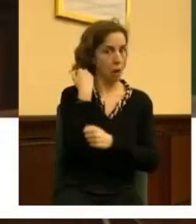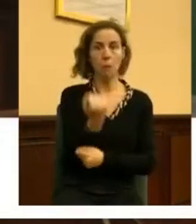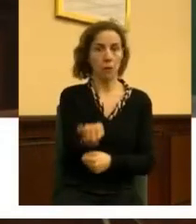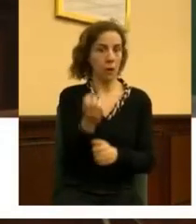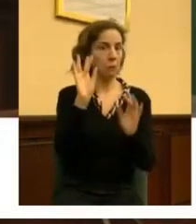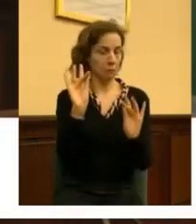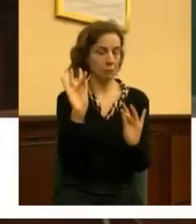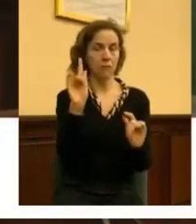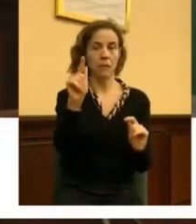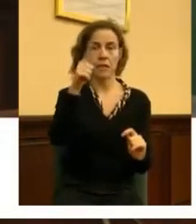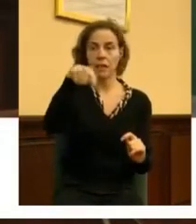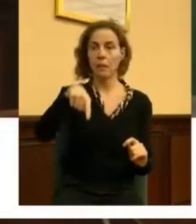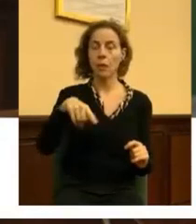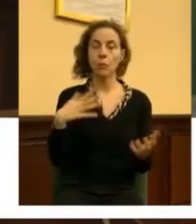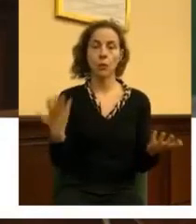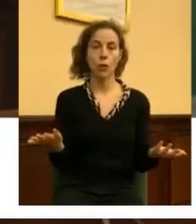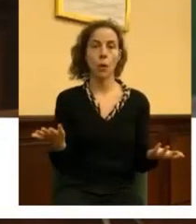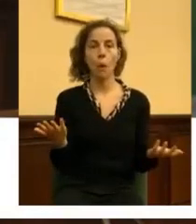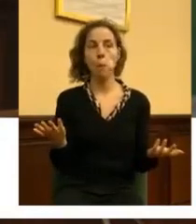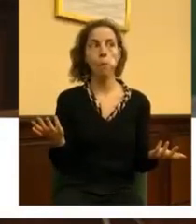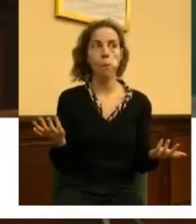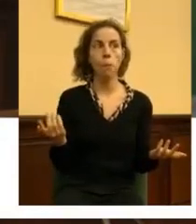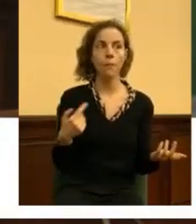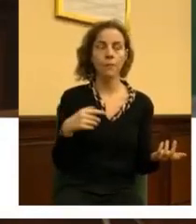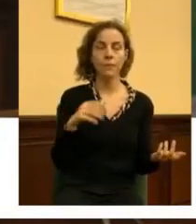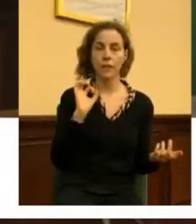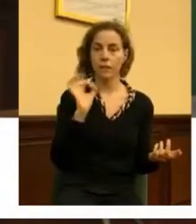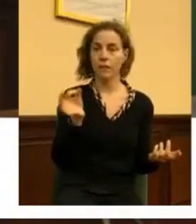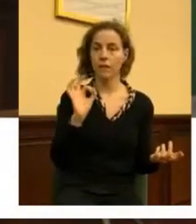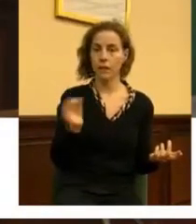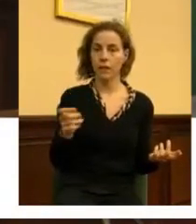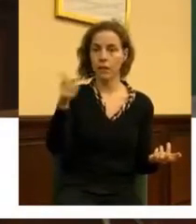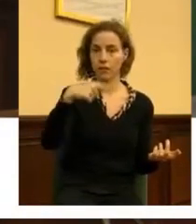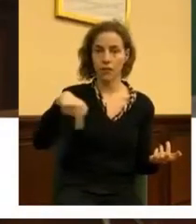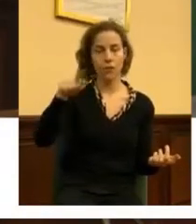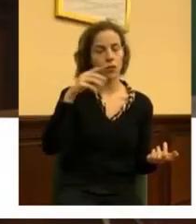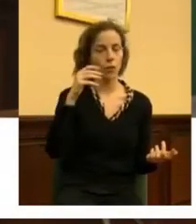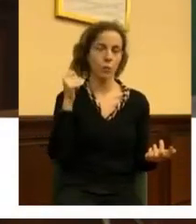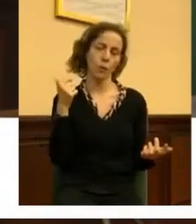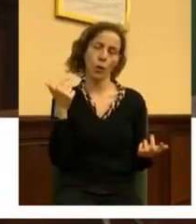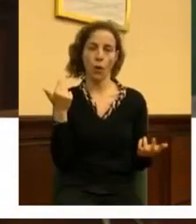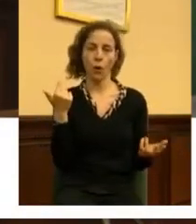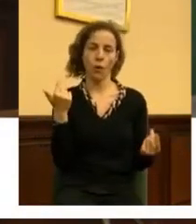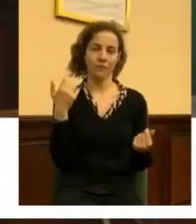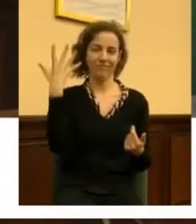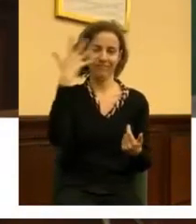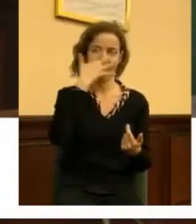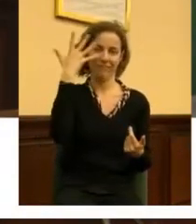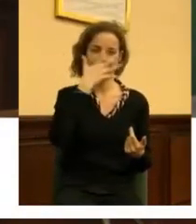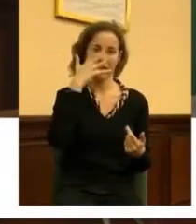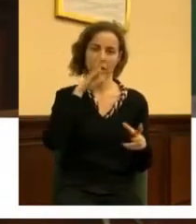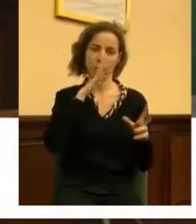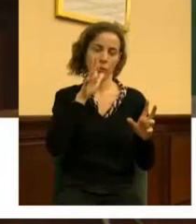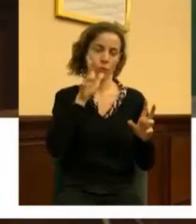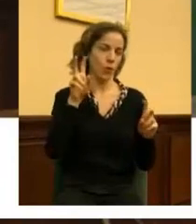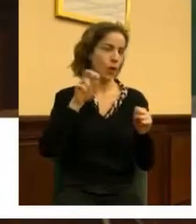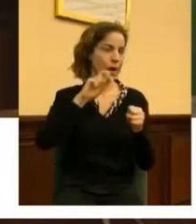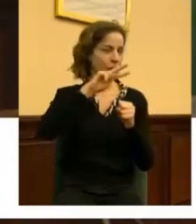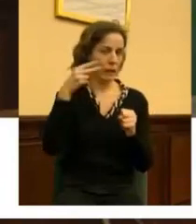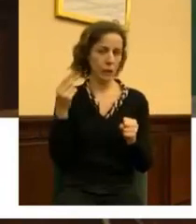y también, bueno, pues también es cierto que somos bastante escépticos con el resultado de la misma.